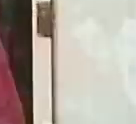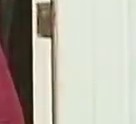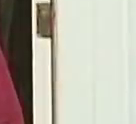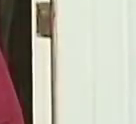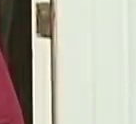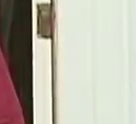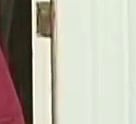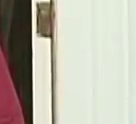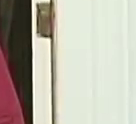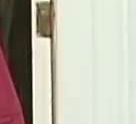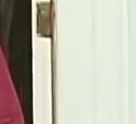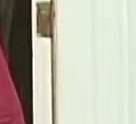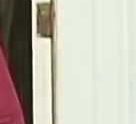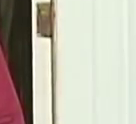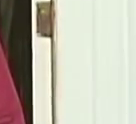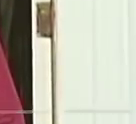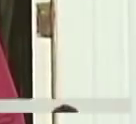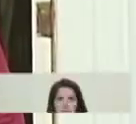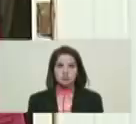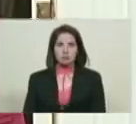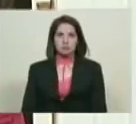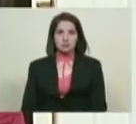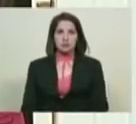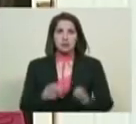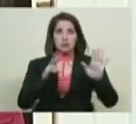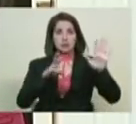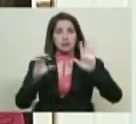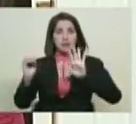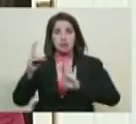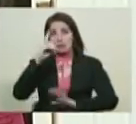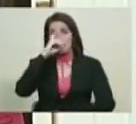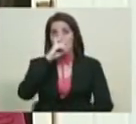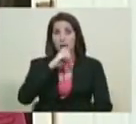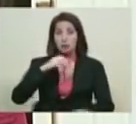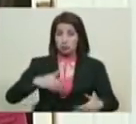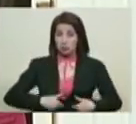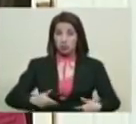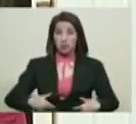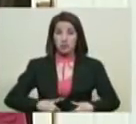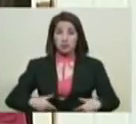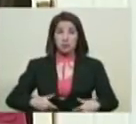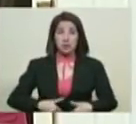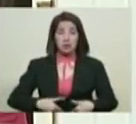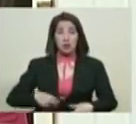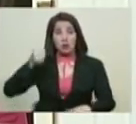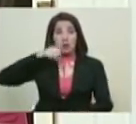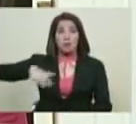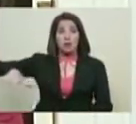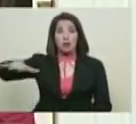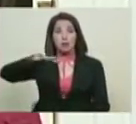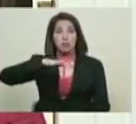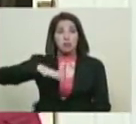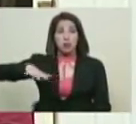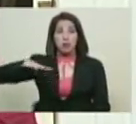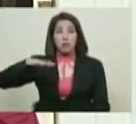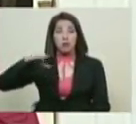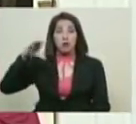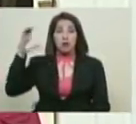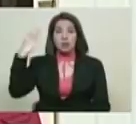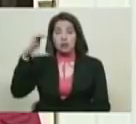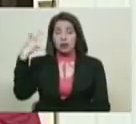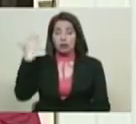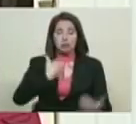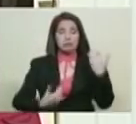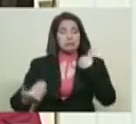...70 años del Bogotazo... ...70 años de lucha... ...70 años de sufrimiento para el pueblo de Colombia... ...pero más temprano que tarde el pueblo